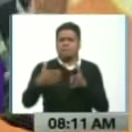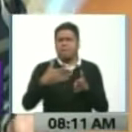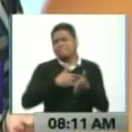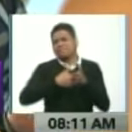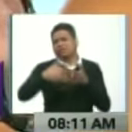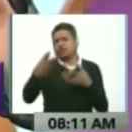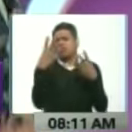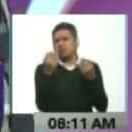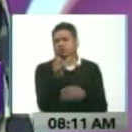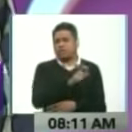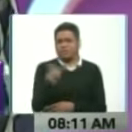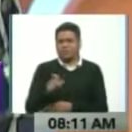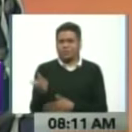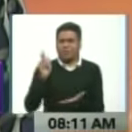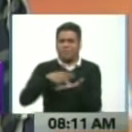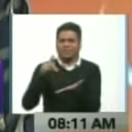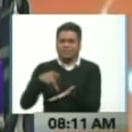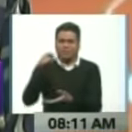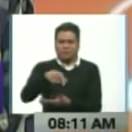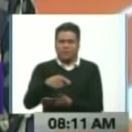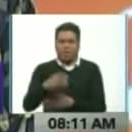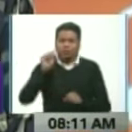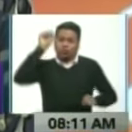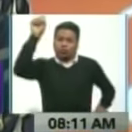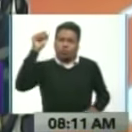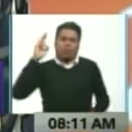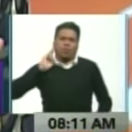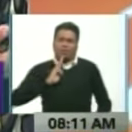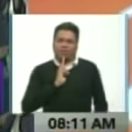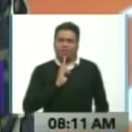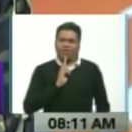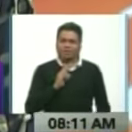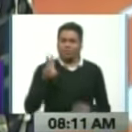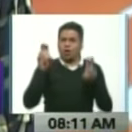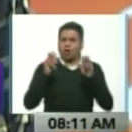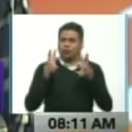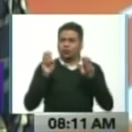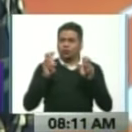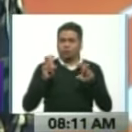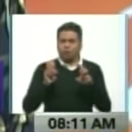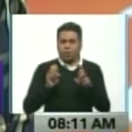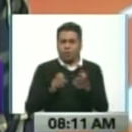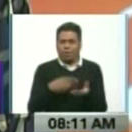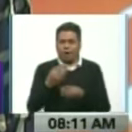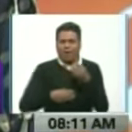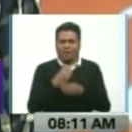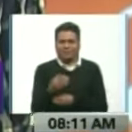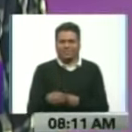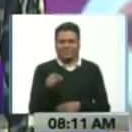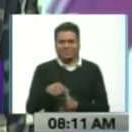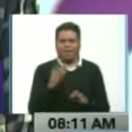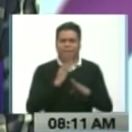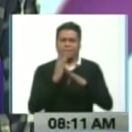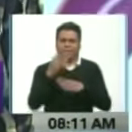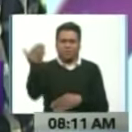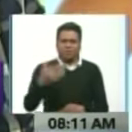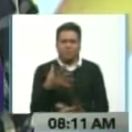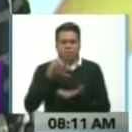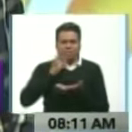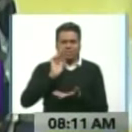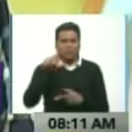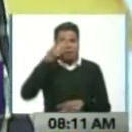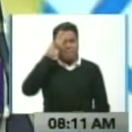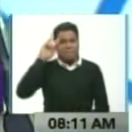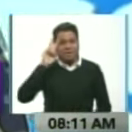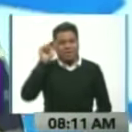personas participando en este juego Super Bolívar y vinculándose con las nuevas, con los nuevos emprendimientos de la juventud venezolana. Pausa, bueno, ya venimos con más del desayuno y